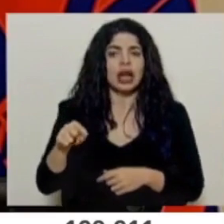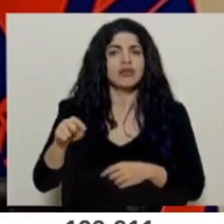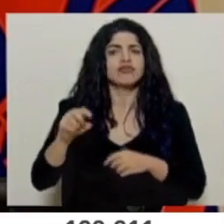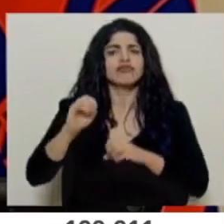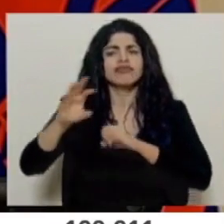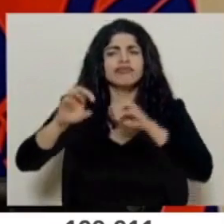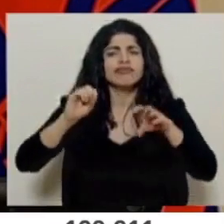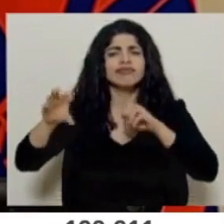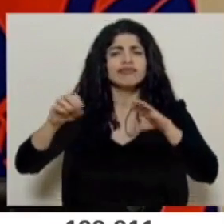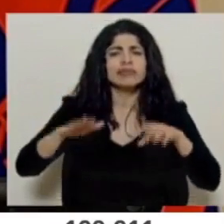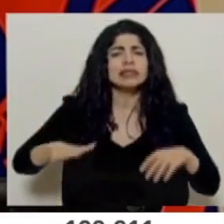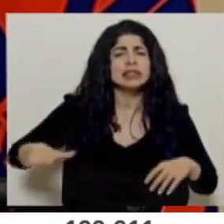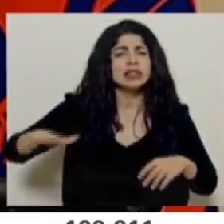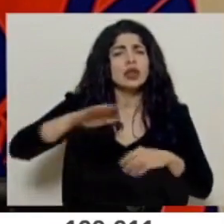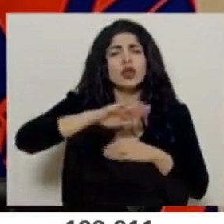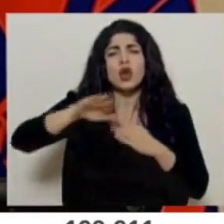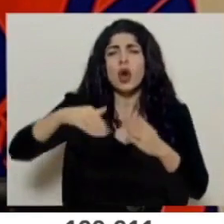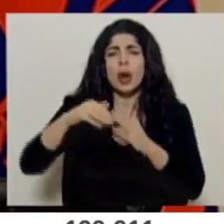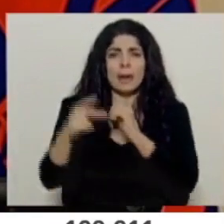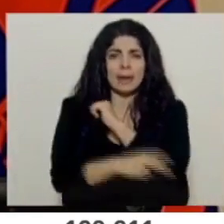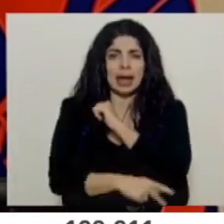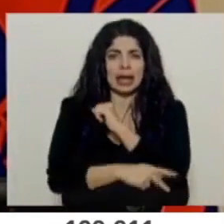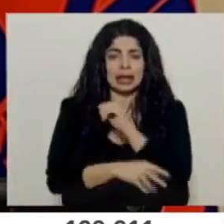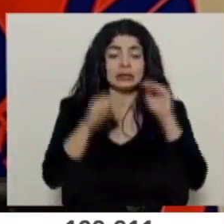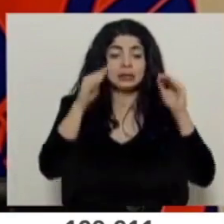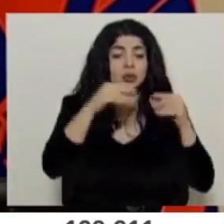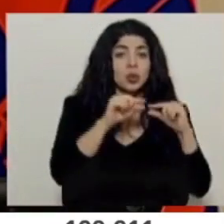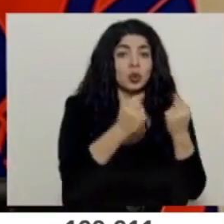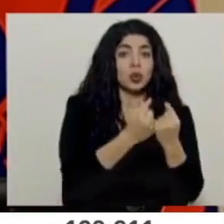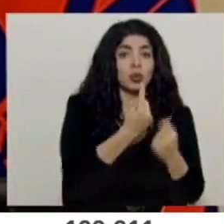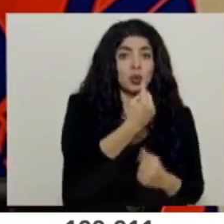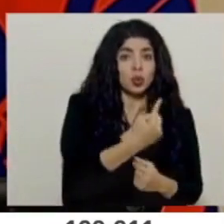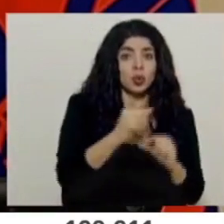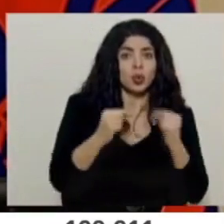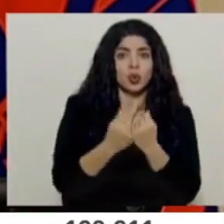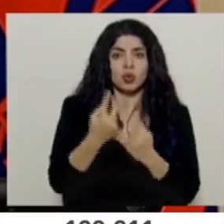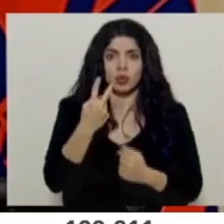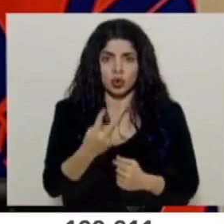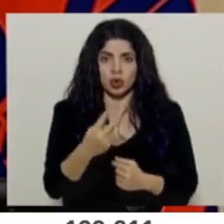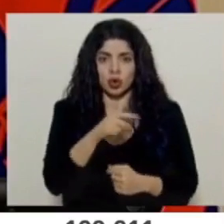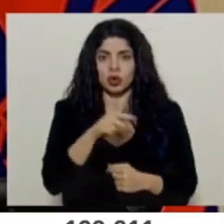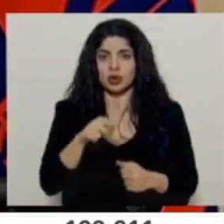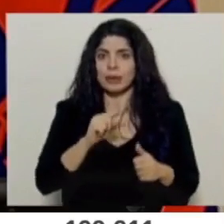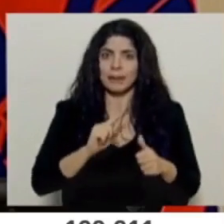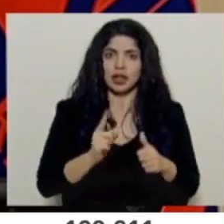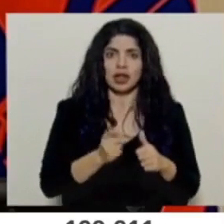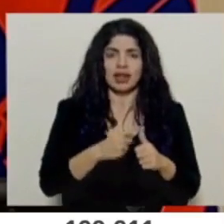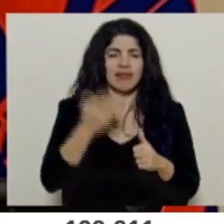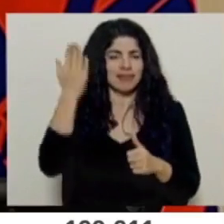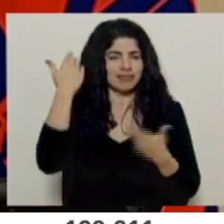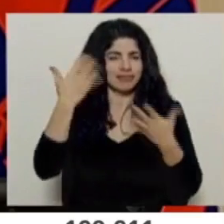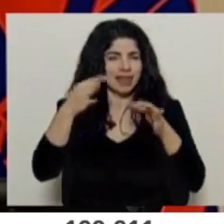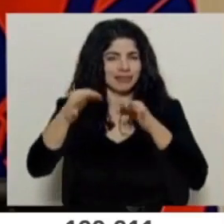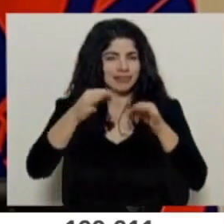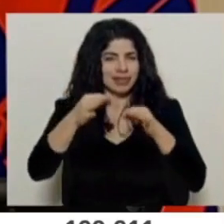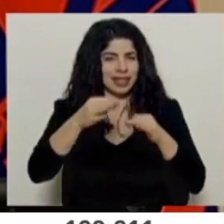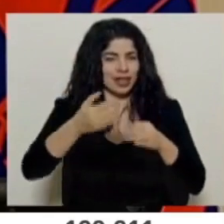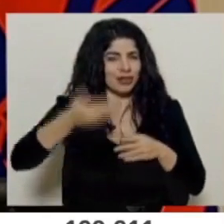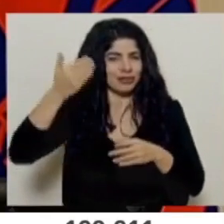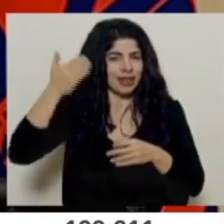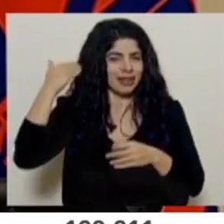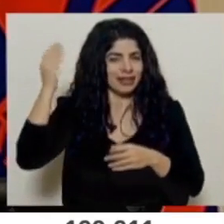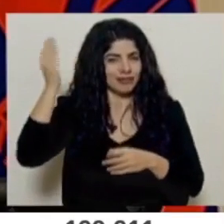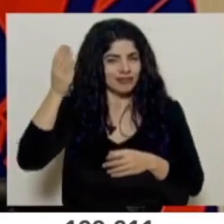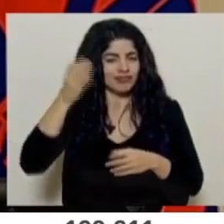país para los grupos prioritarios 1 y 2, en la relación que ya hemos informado también en sesiones